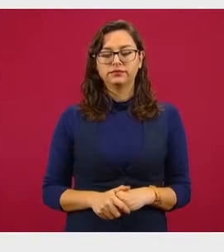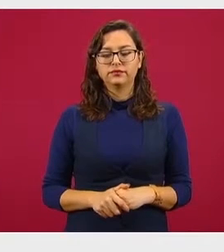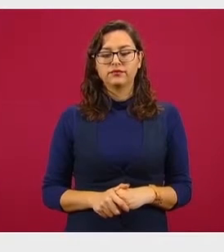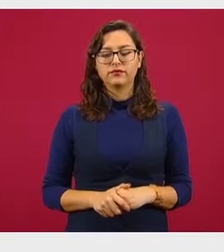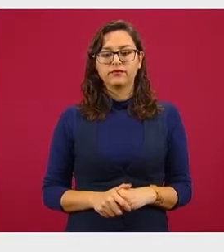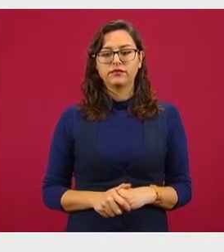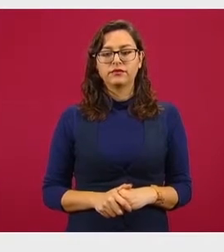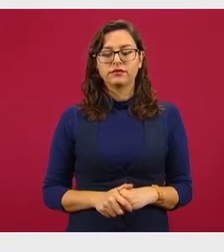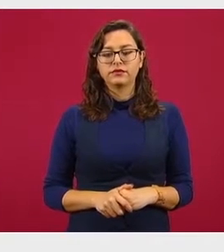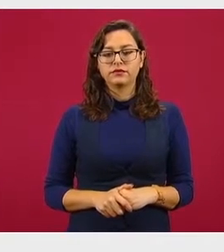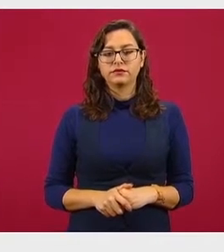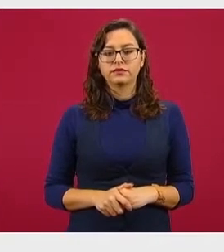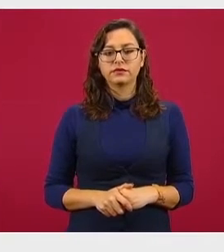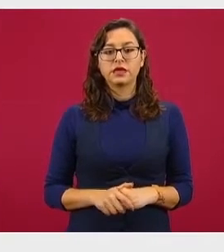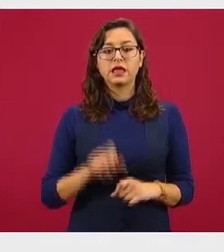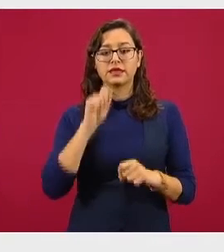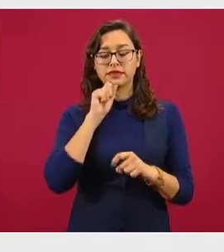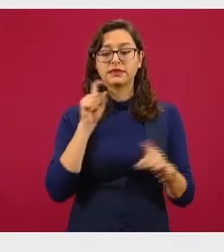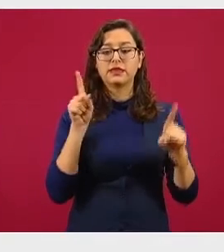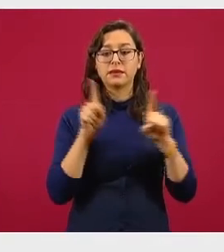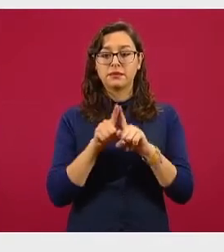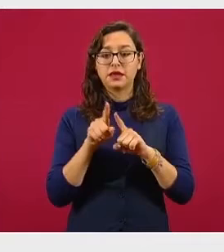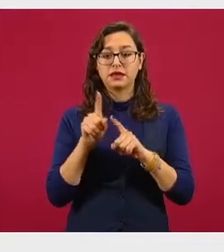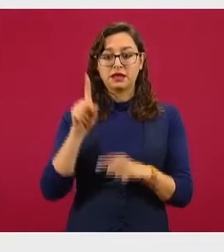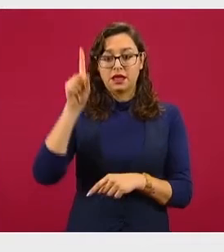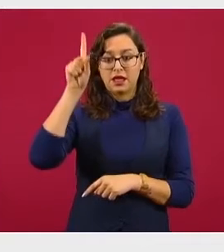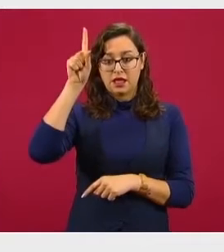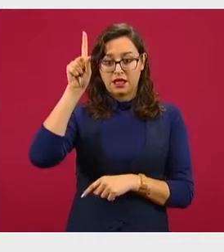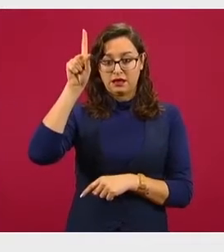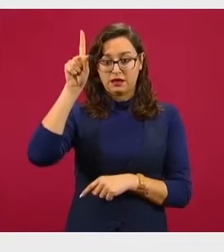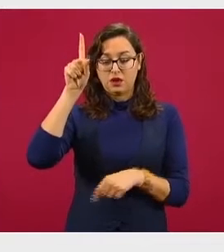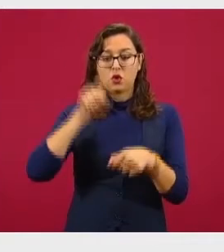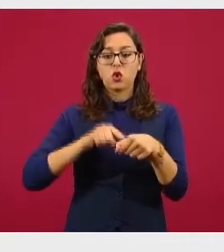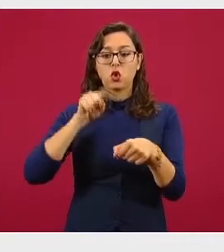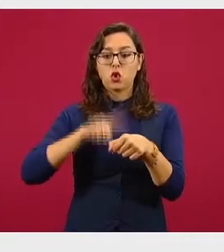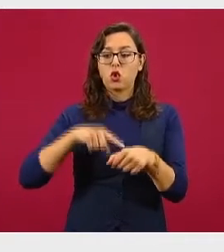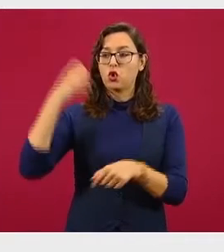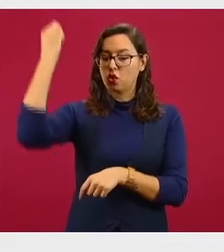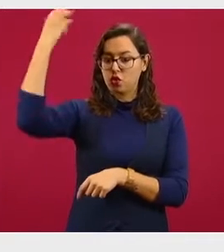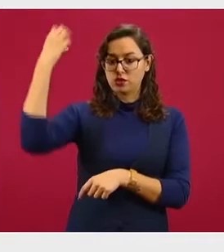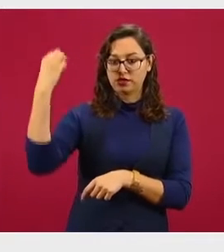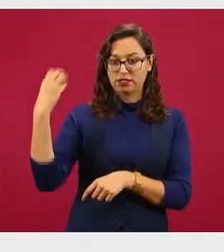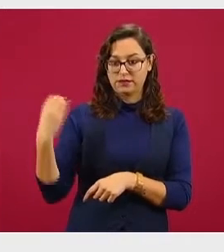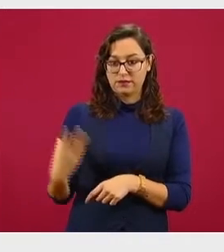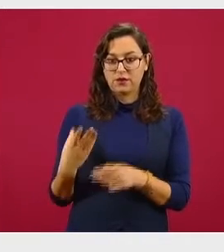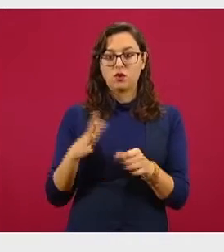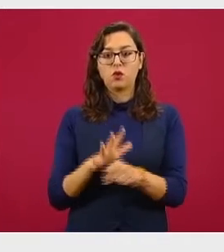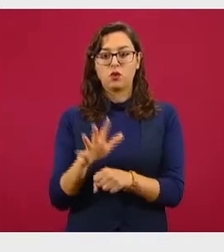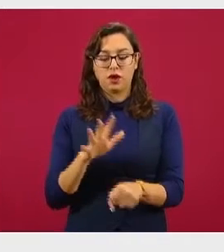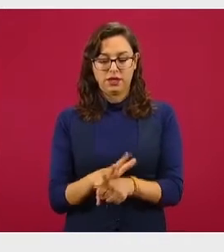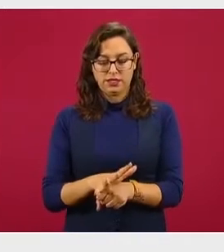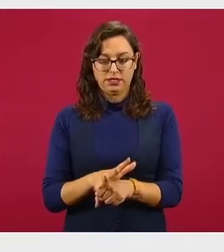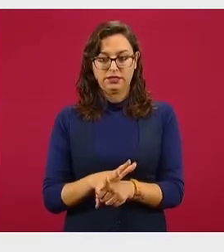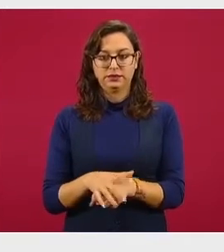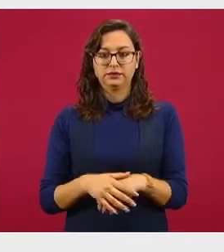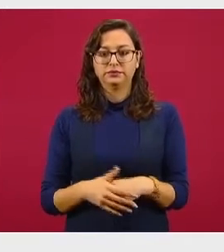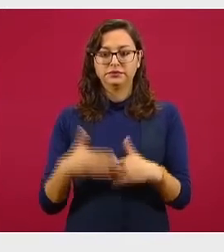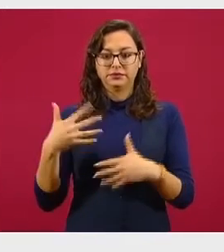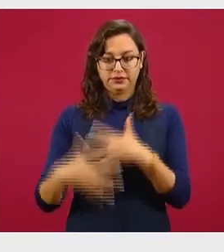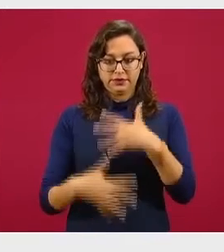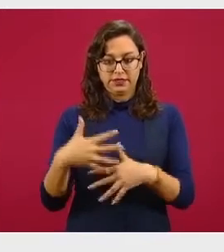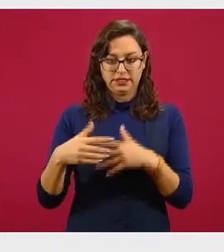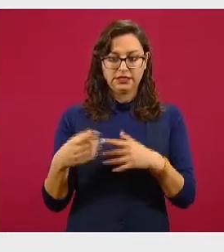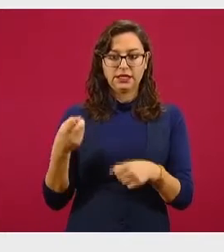epidemia. En la etiqueta de allá, el semáforo, el color de semáforo vigente en esta semana y el respectivo de 15